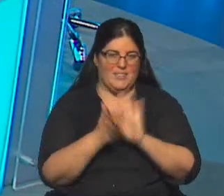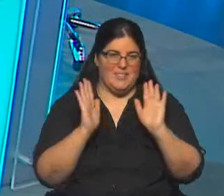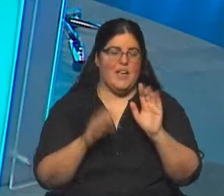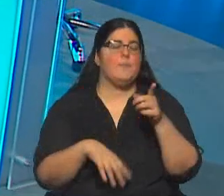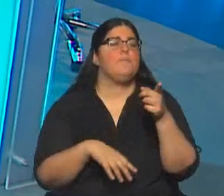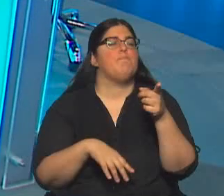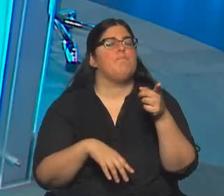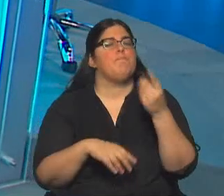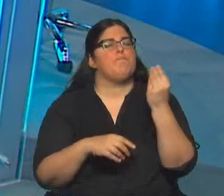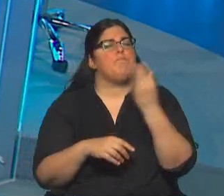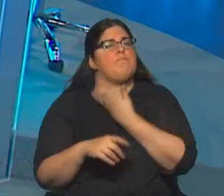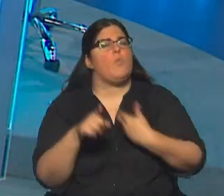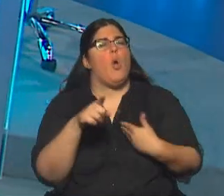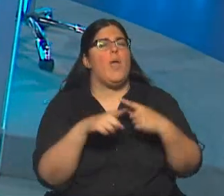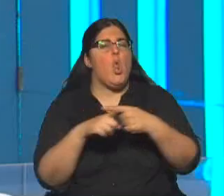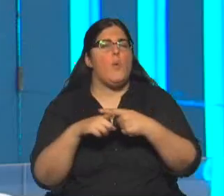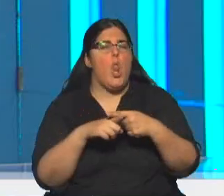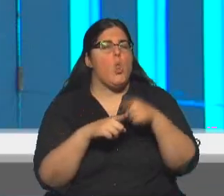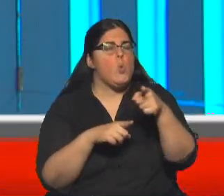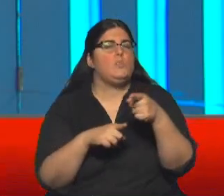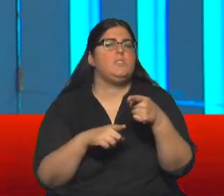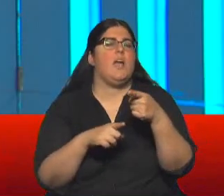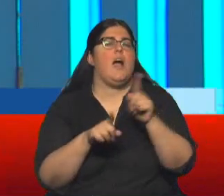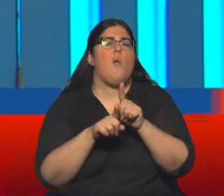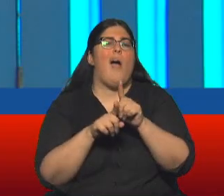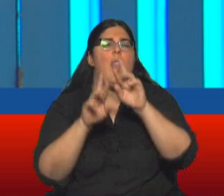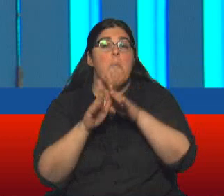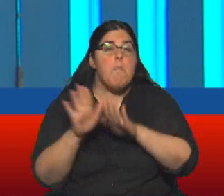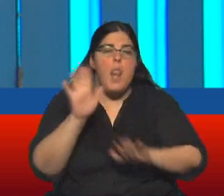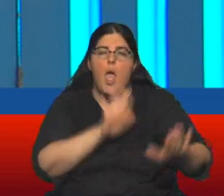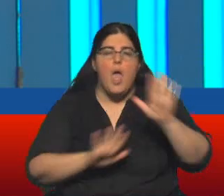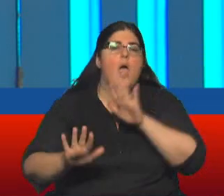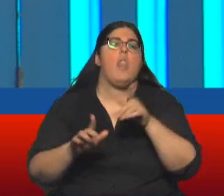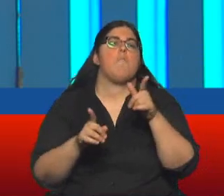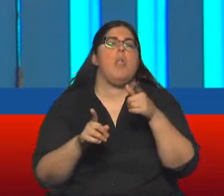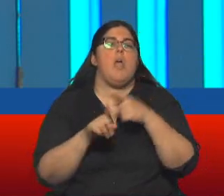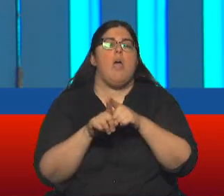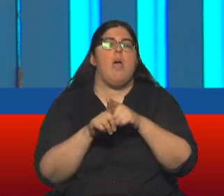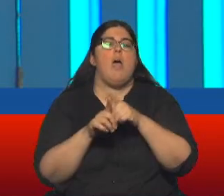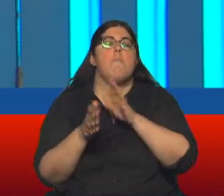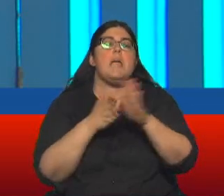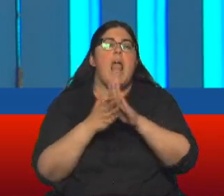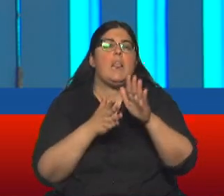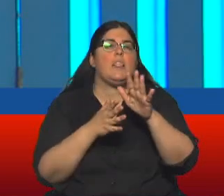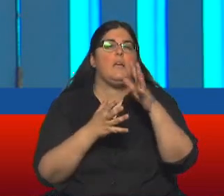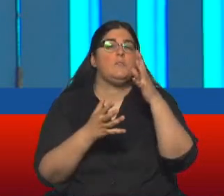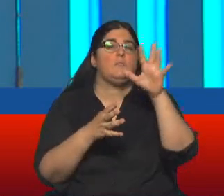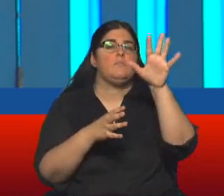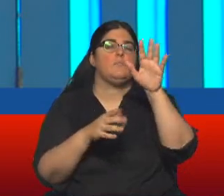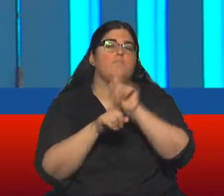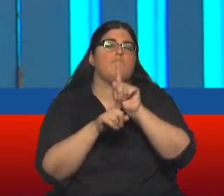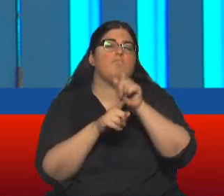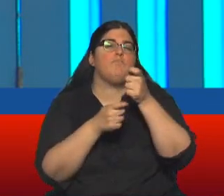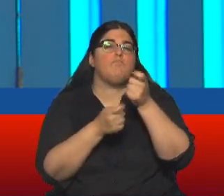motivo por el cual el gobierno bielorruso podría estar armando esta especie de operativo de atracción de migrantes y de desplazamiento luego a